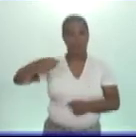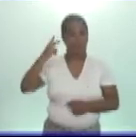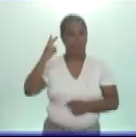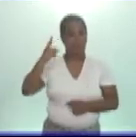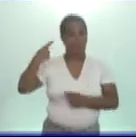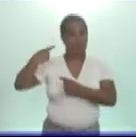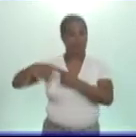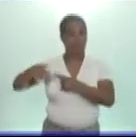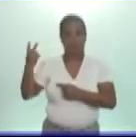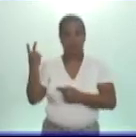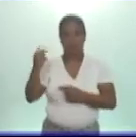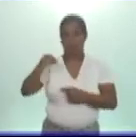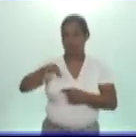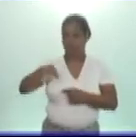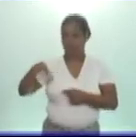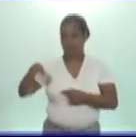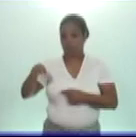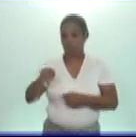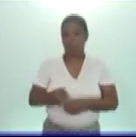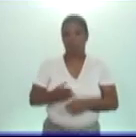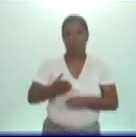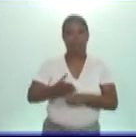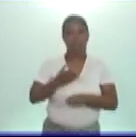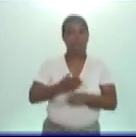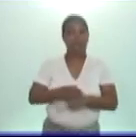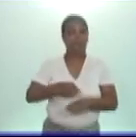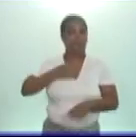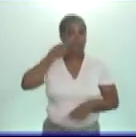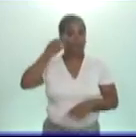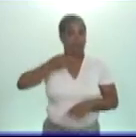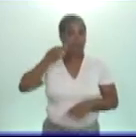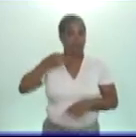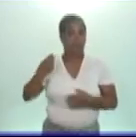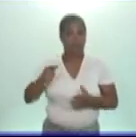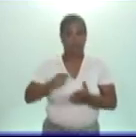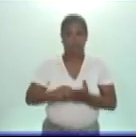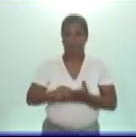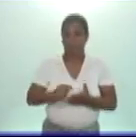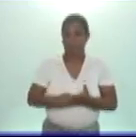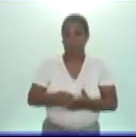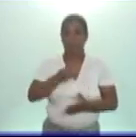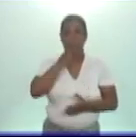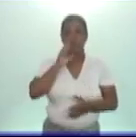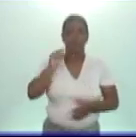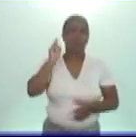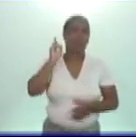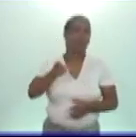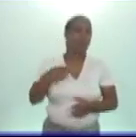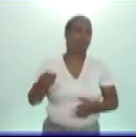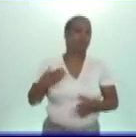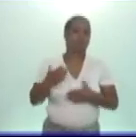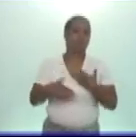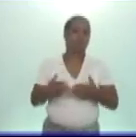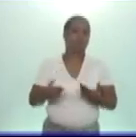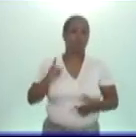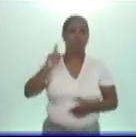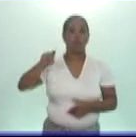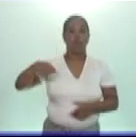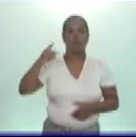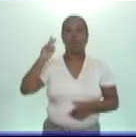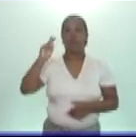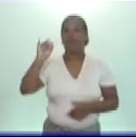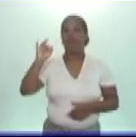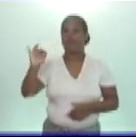kilogramos. Antes de seguir calculando, puedo expresar qué cosa es para orientarme con el problema. ¿Qué cosa es 1,7 kilogramos? El peso